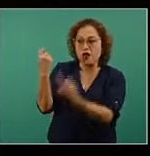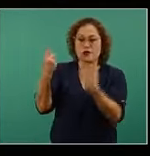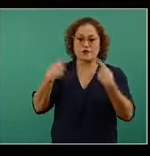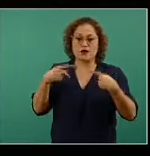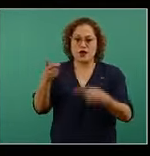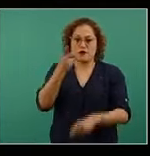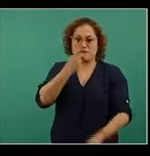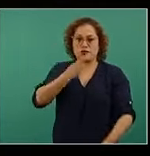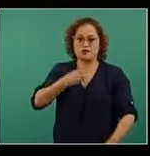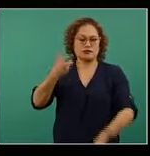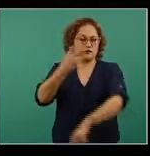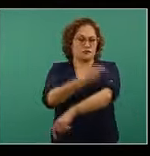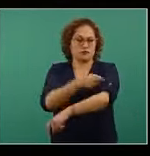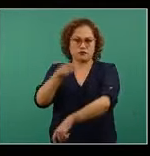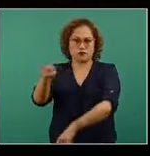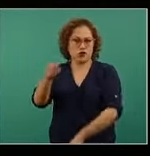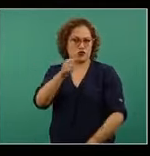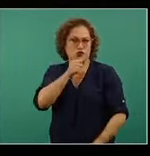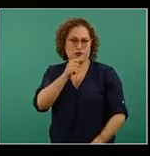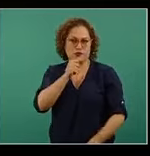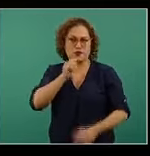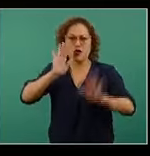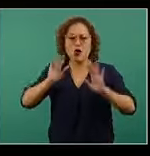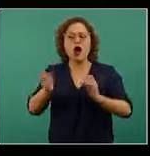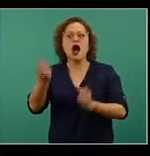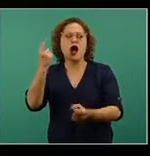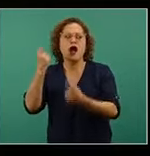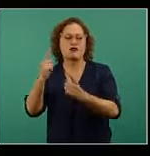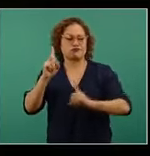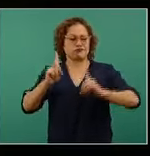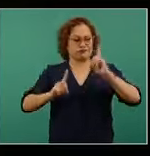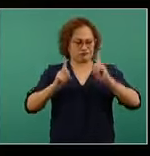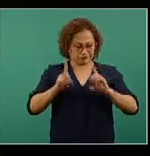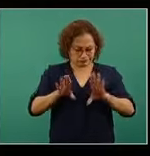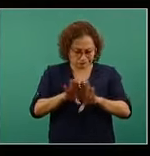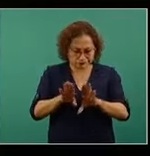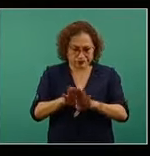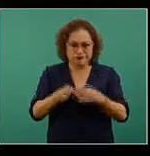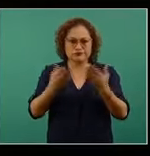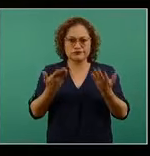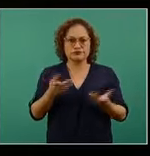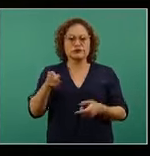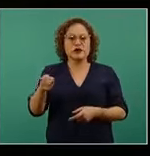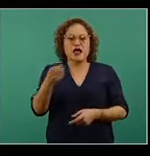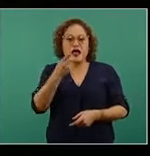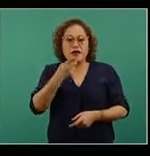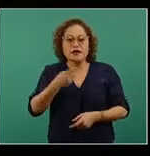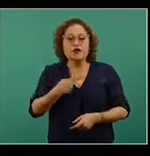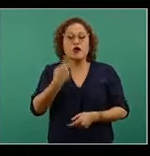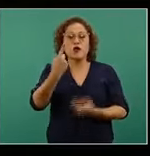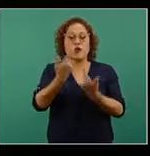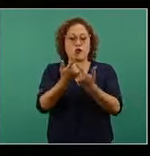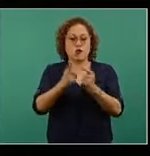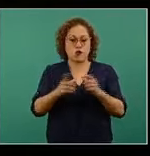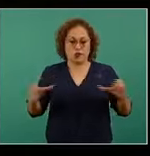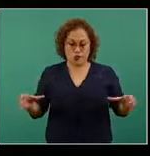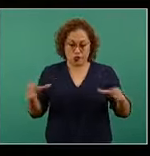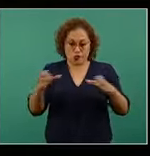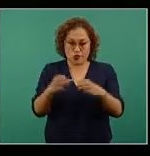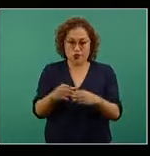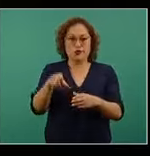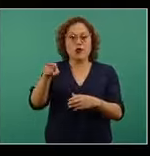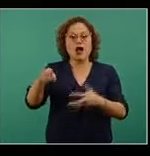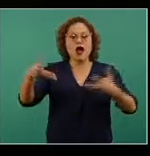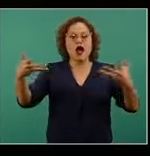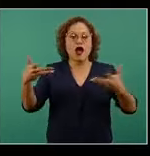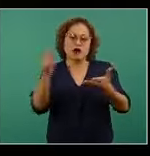vacunados que algunos esperan que los otros no tienen esta certidumbre porque nos dijeron que ningún grupo el cual les pidieron llenar sus formatos